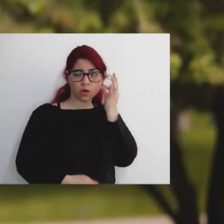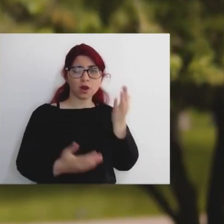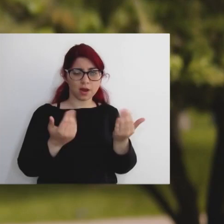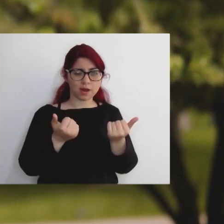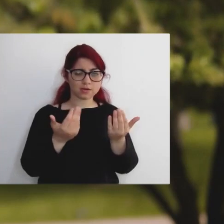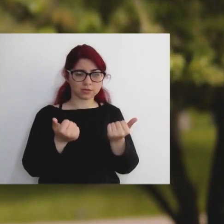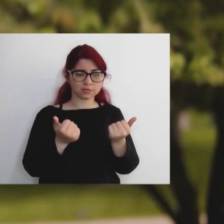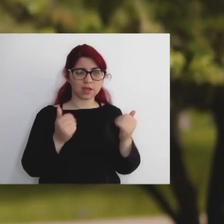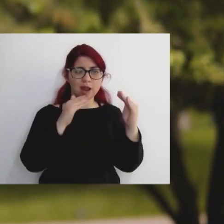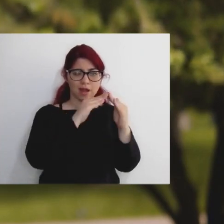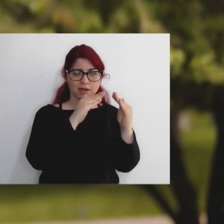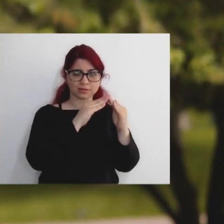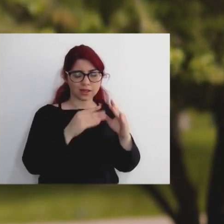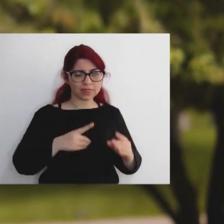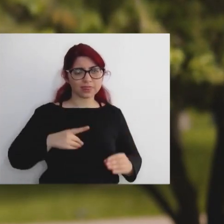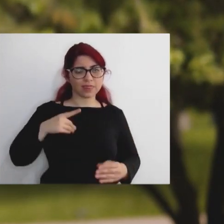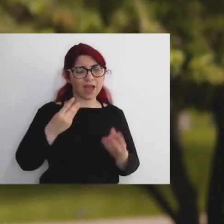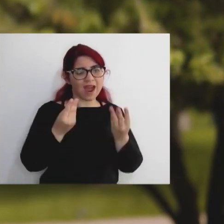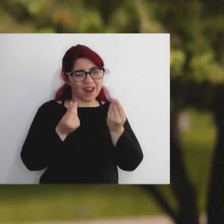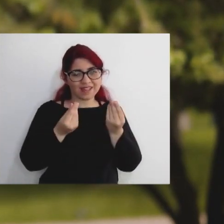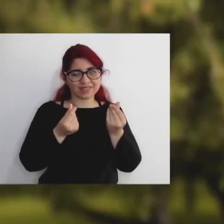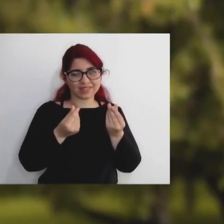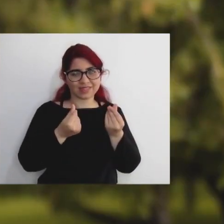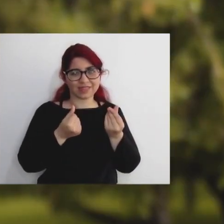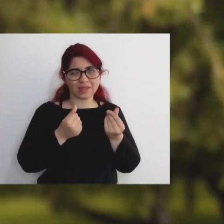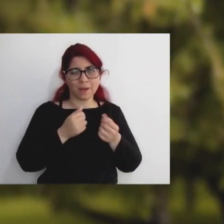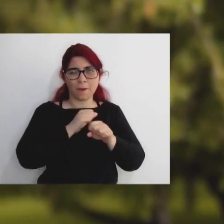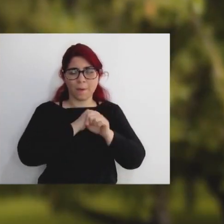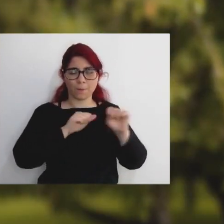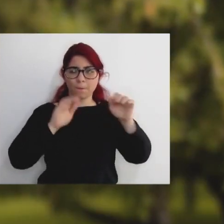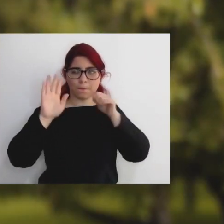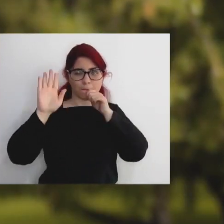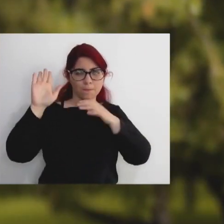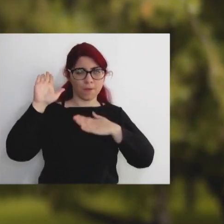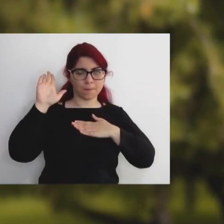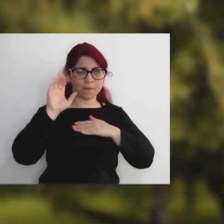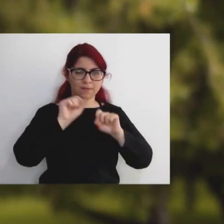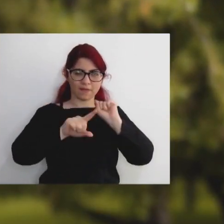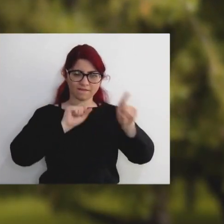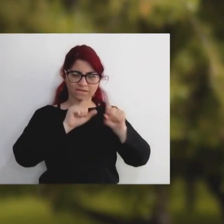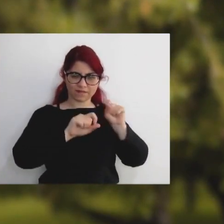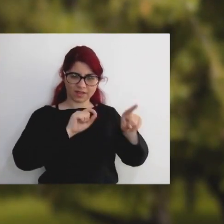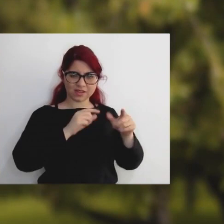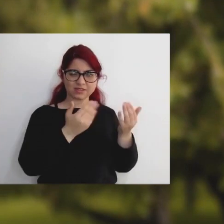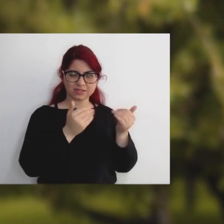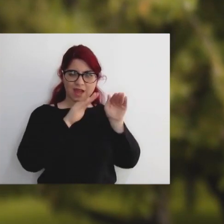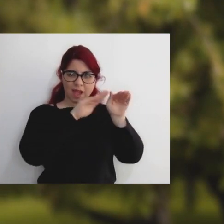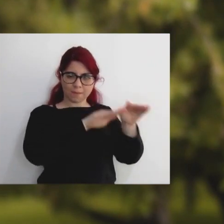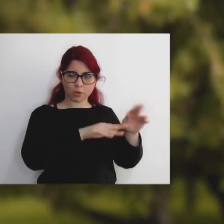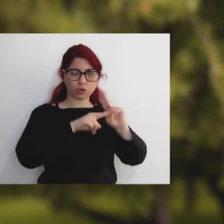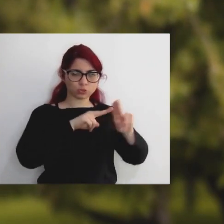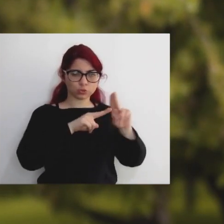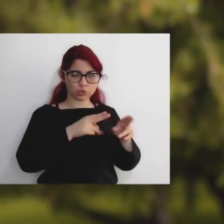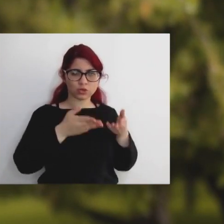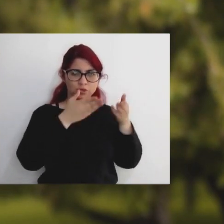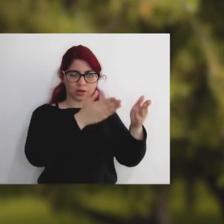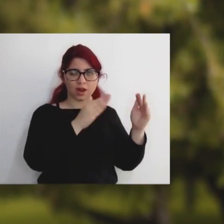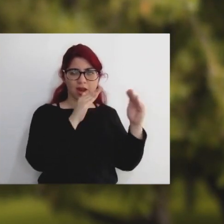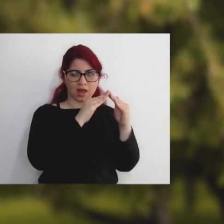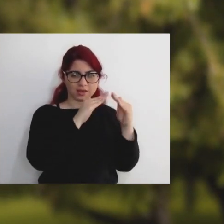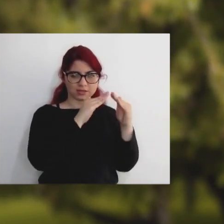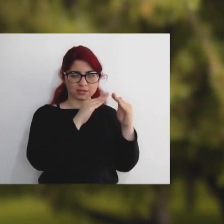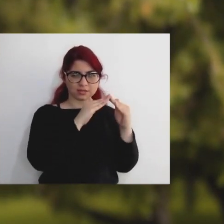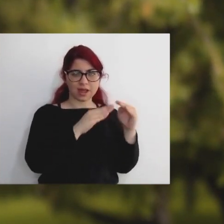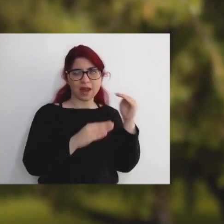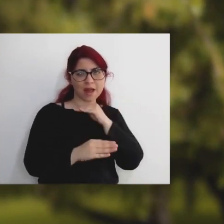todas necesitamos una vivienda digna y de calidad. Mi compromiso es defender y apoyar a las familias que necesitan sus soluciones